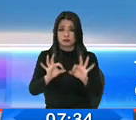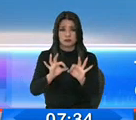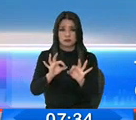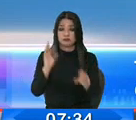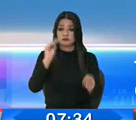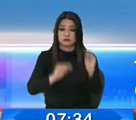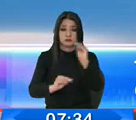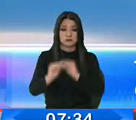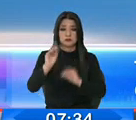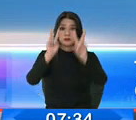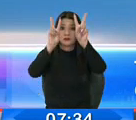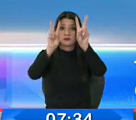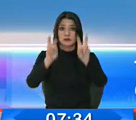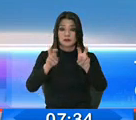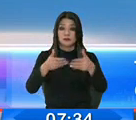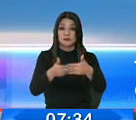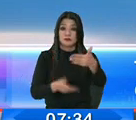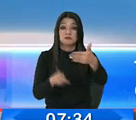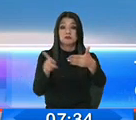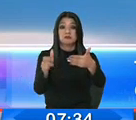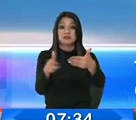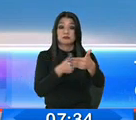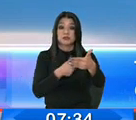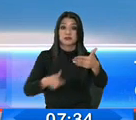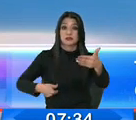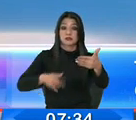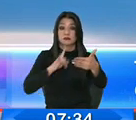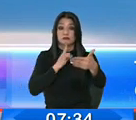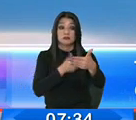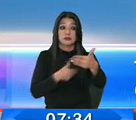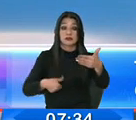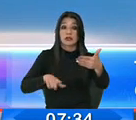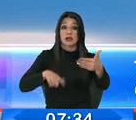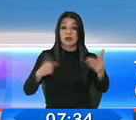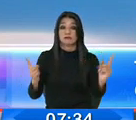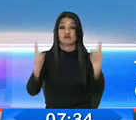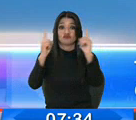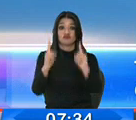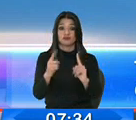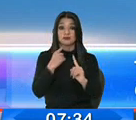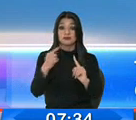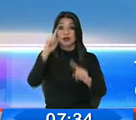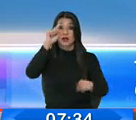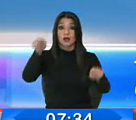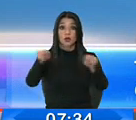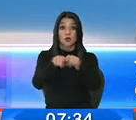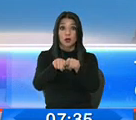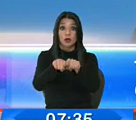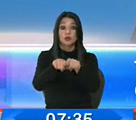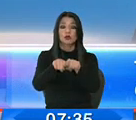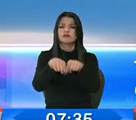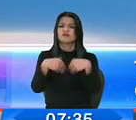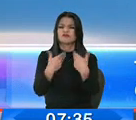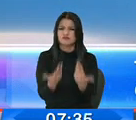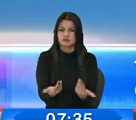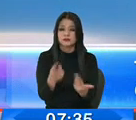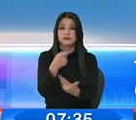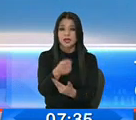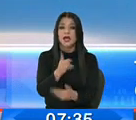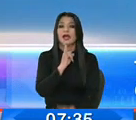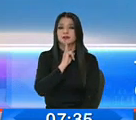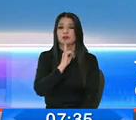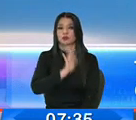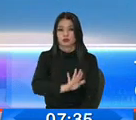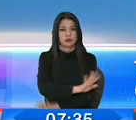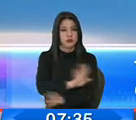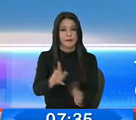el marco es el que lo ha señalado el presidente Trump y el presidente Moreno, que debería ser el acuerdo del USMCA que tienen ya los Estados Unidos